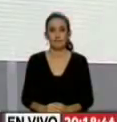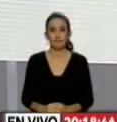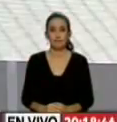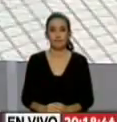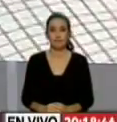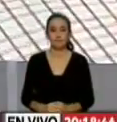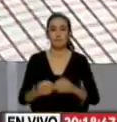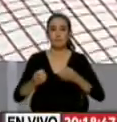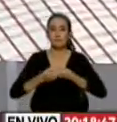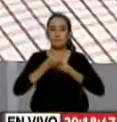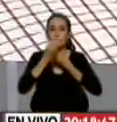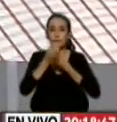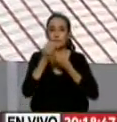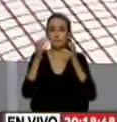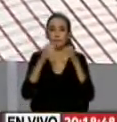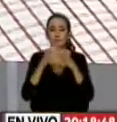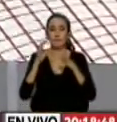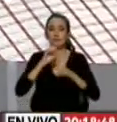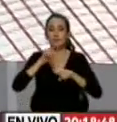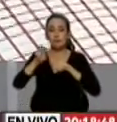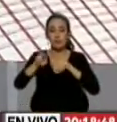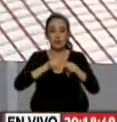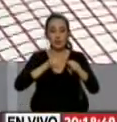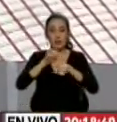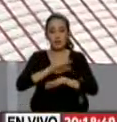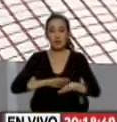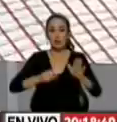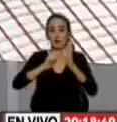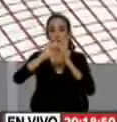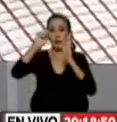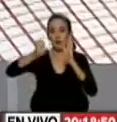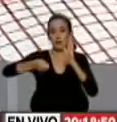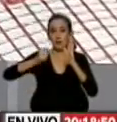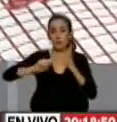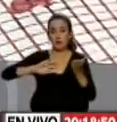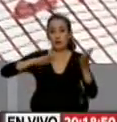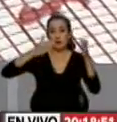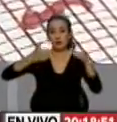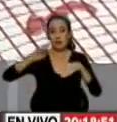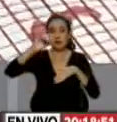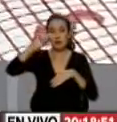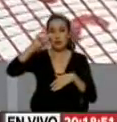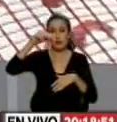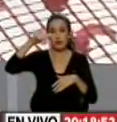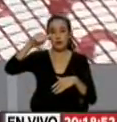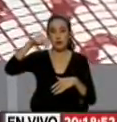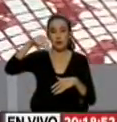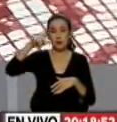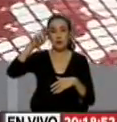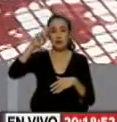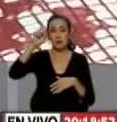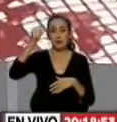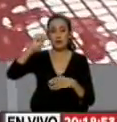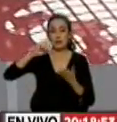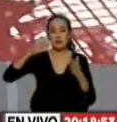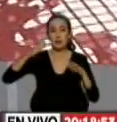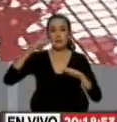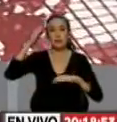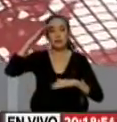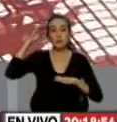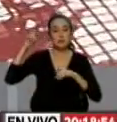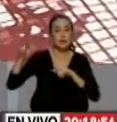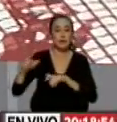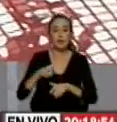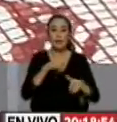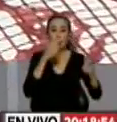Y ahora les contamos que en la ciudad de Ibarra se realizó la audiencia del caso de la muerte de Andrés Padilla en el sector de Mascarilla, en la provincia de Imbabura.